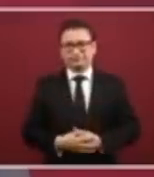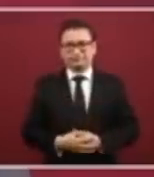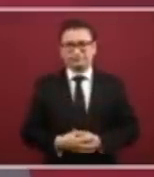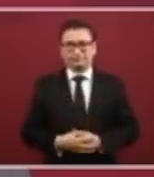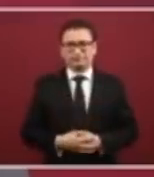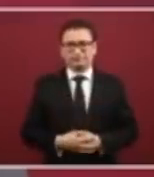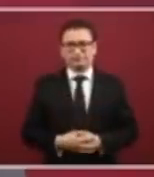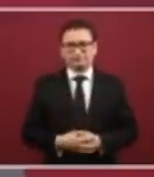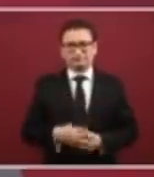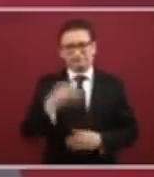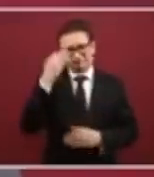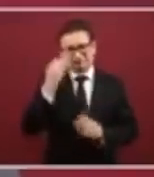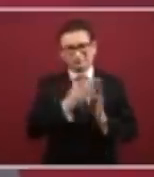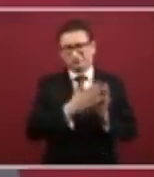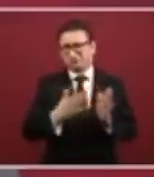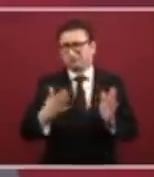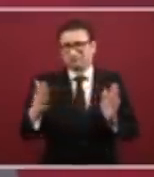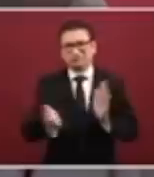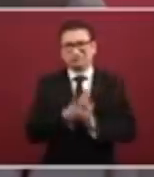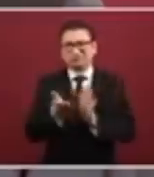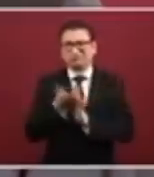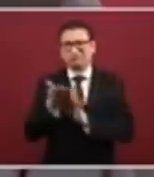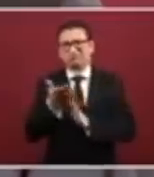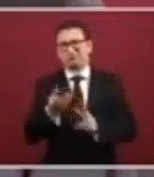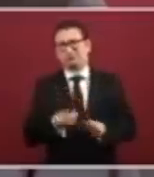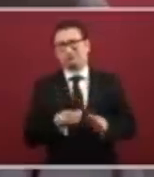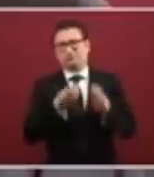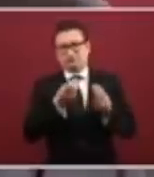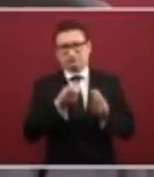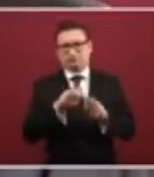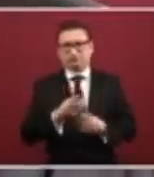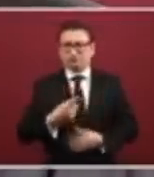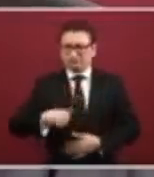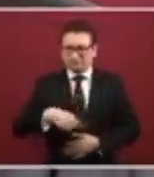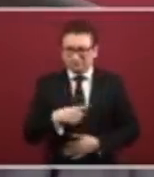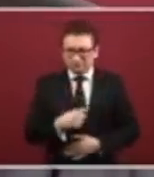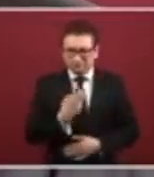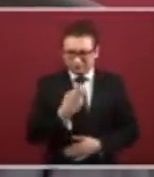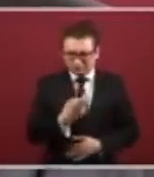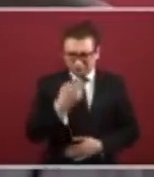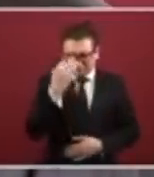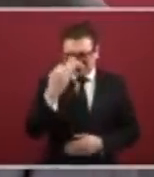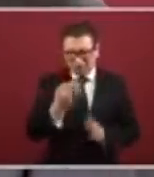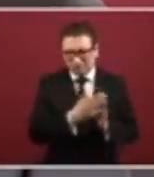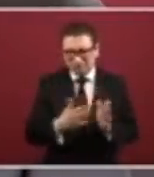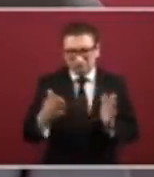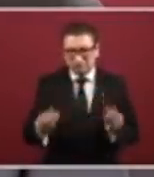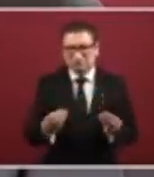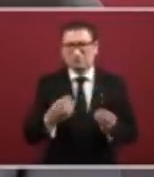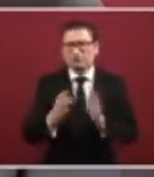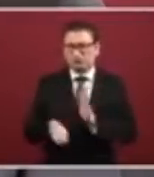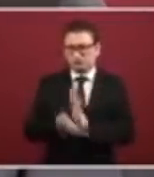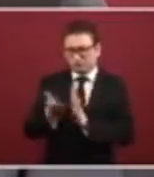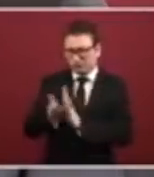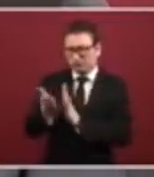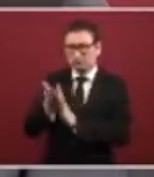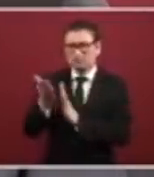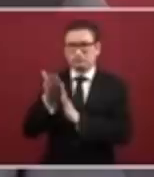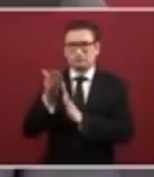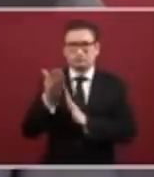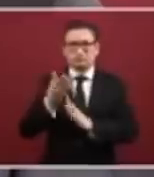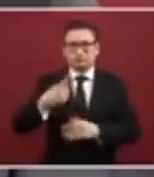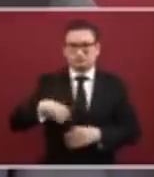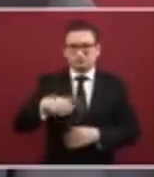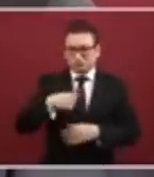en el tiempo de construcción. Y nosotros no vamos a hacer ninguna obra que no